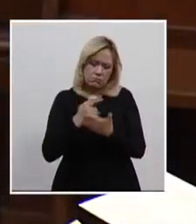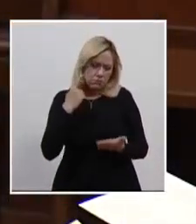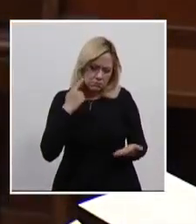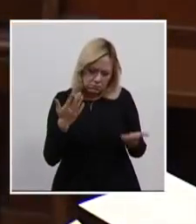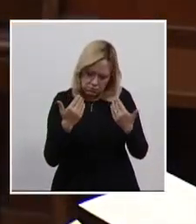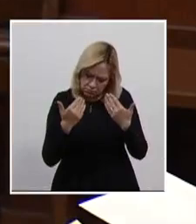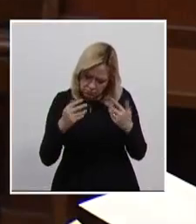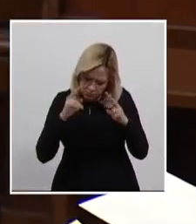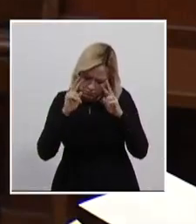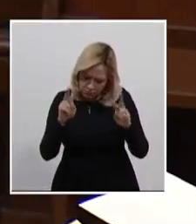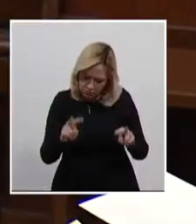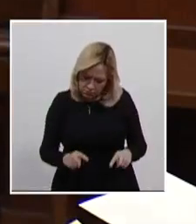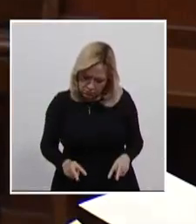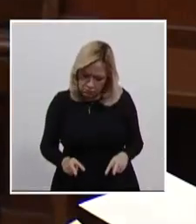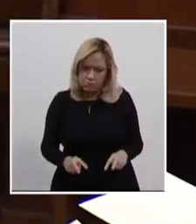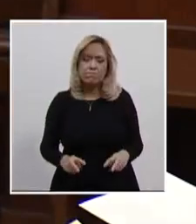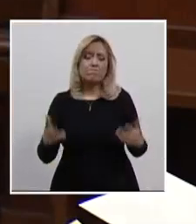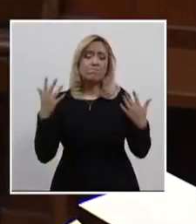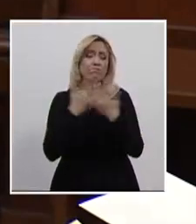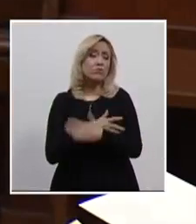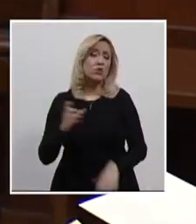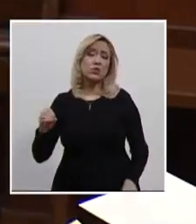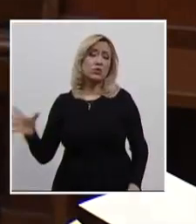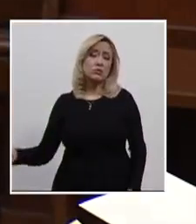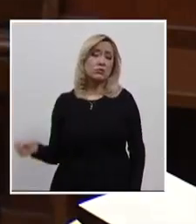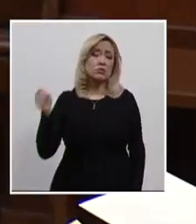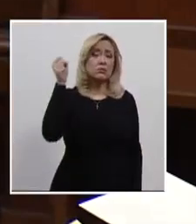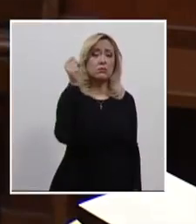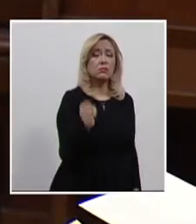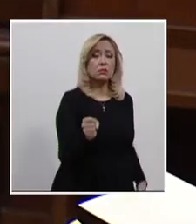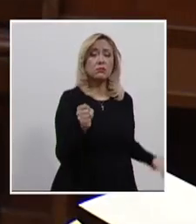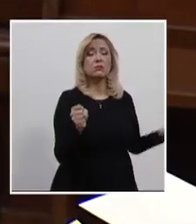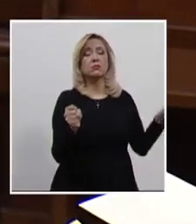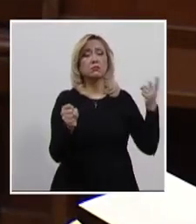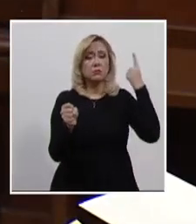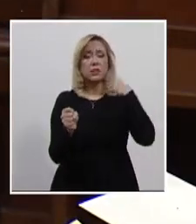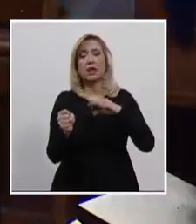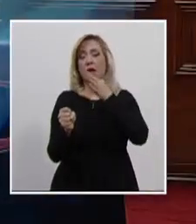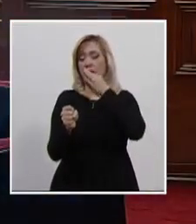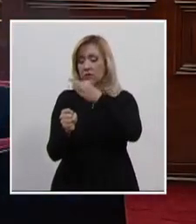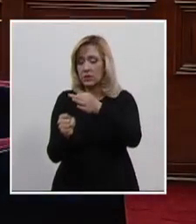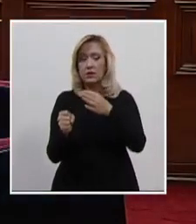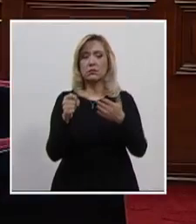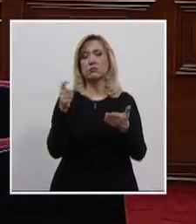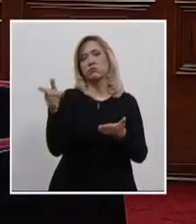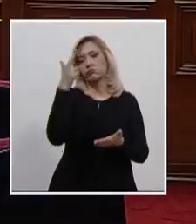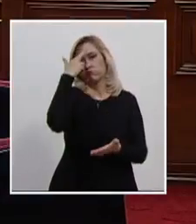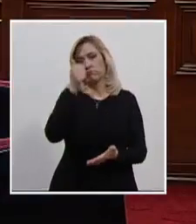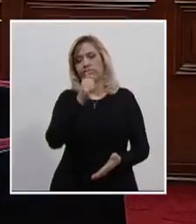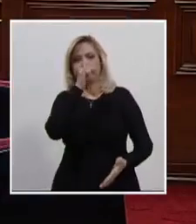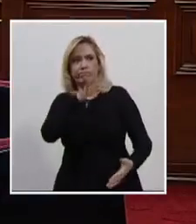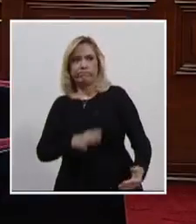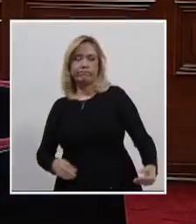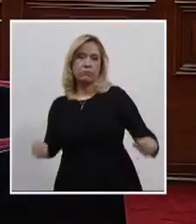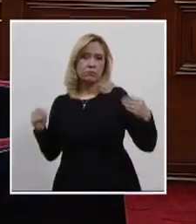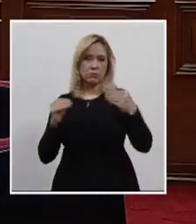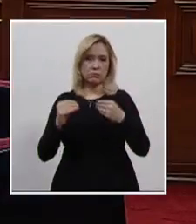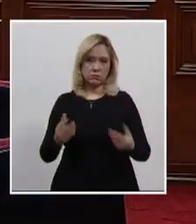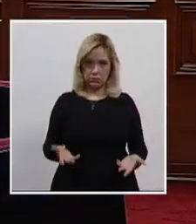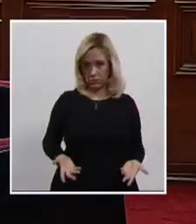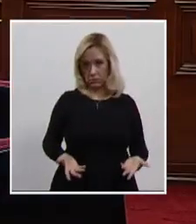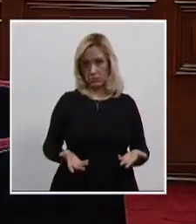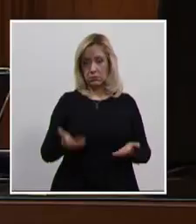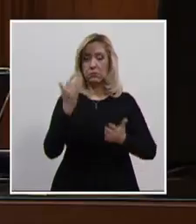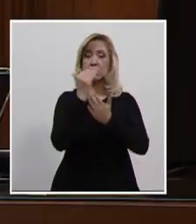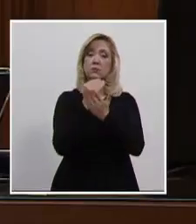dado la participación al municipio actor en el proceso de emisión de los decretos impugnados. Los efectos de la invalidez del decreto